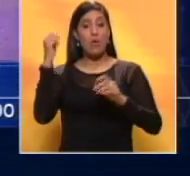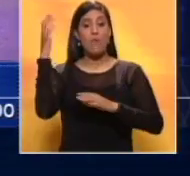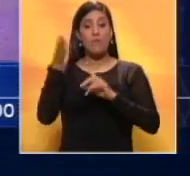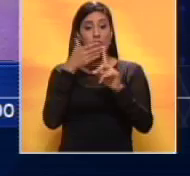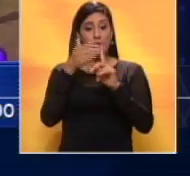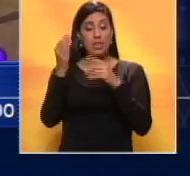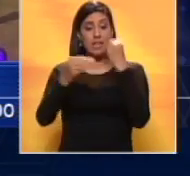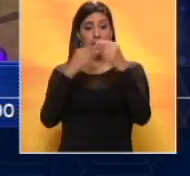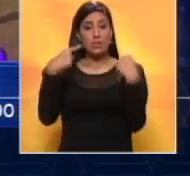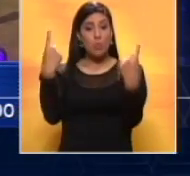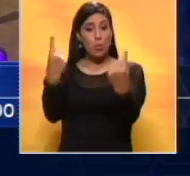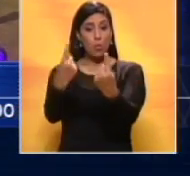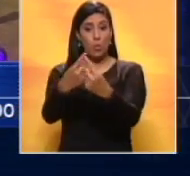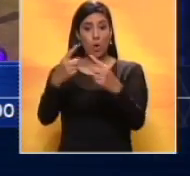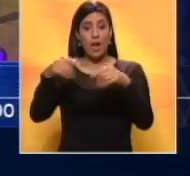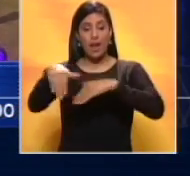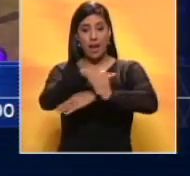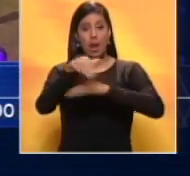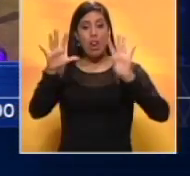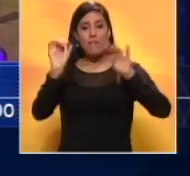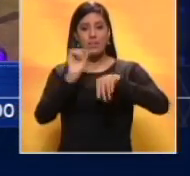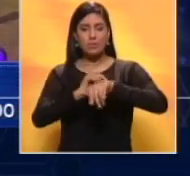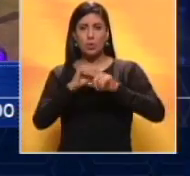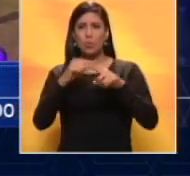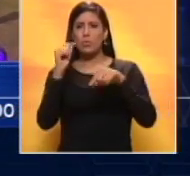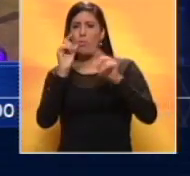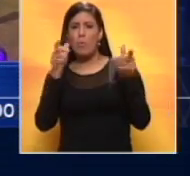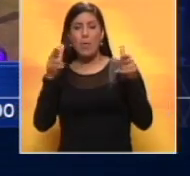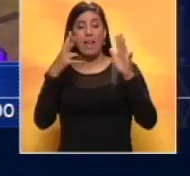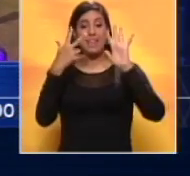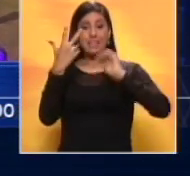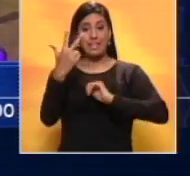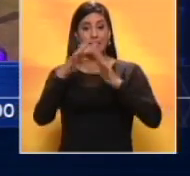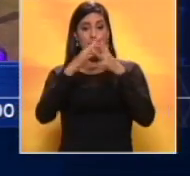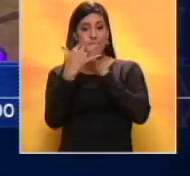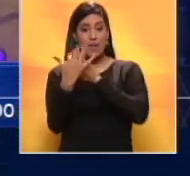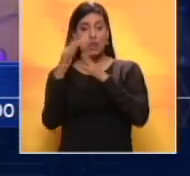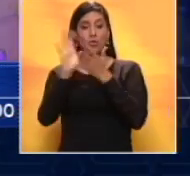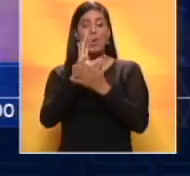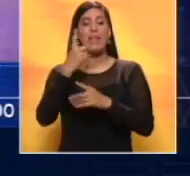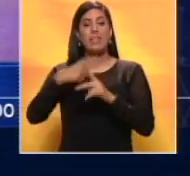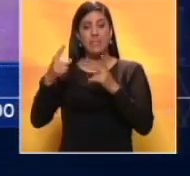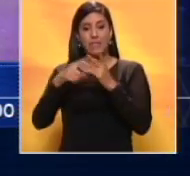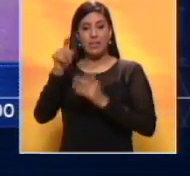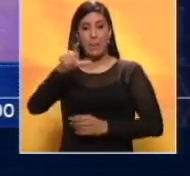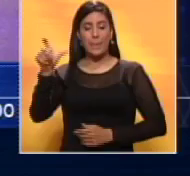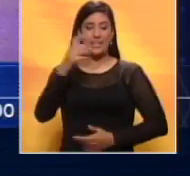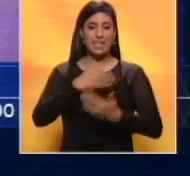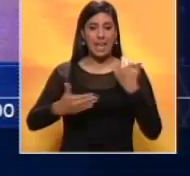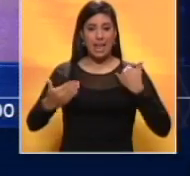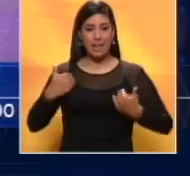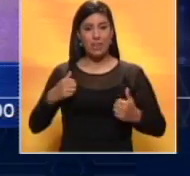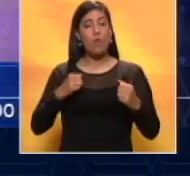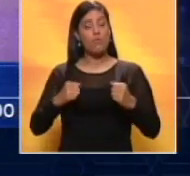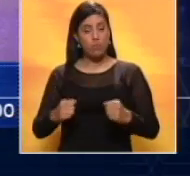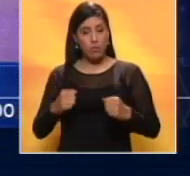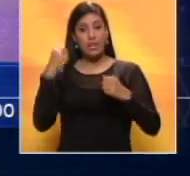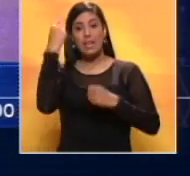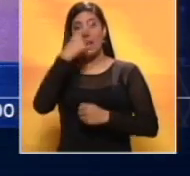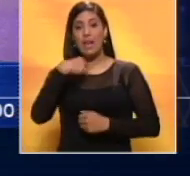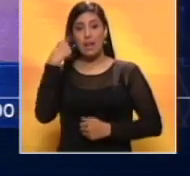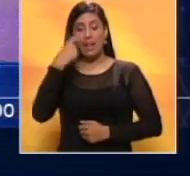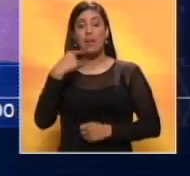agresiones ocurrieron en un espacio de 90 minutos en 3 barrios de la ciudad y dejaron a varias personas con heridas de consideración en el